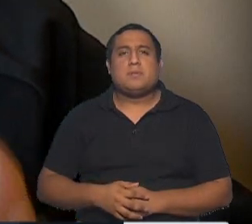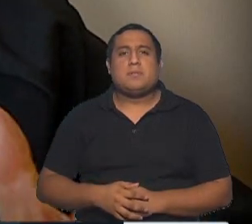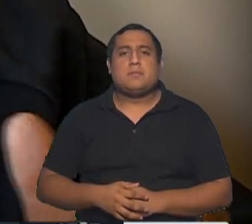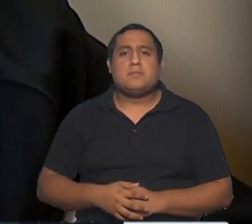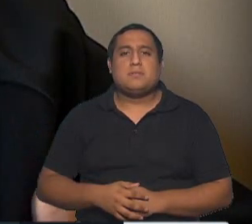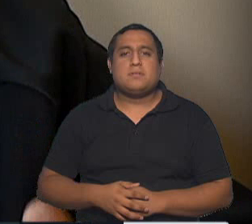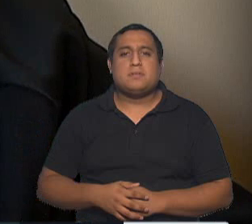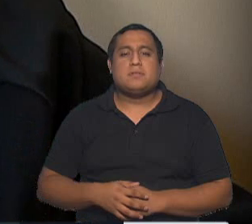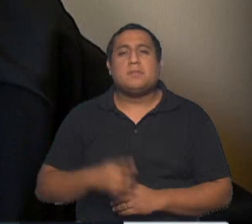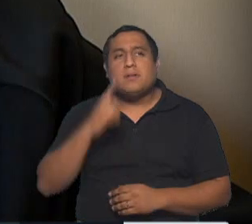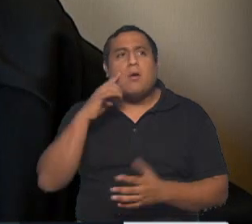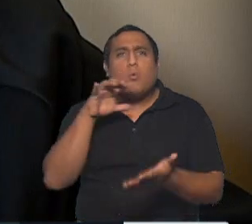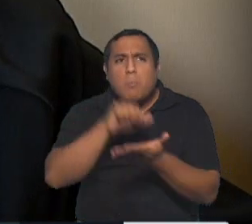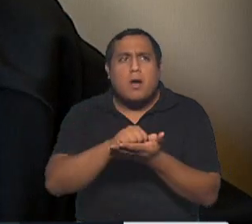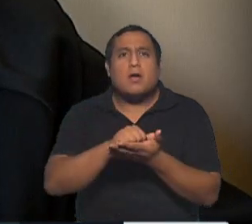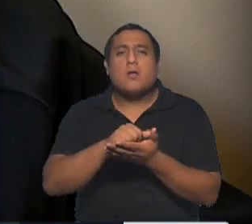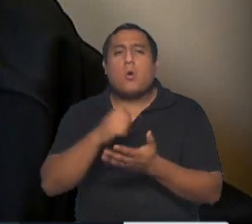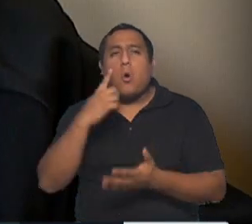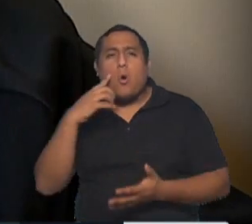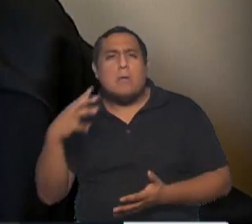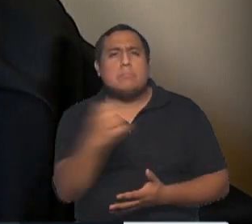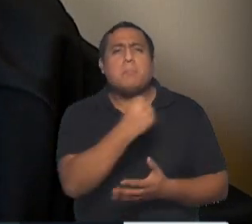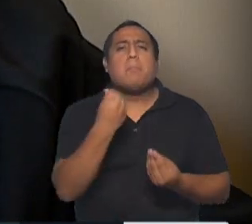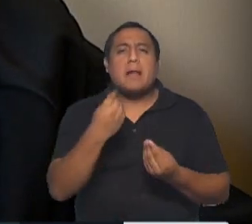o recuperar para negociar.